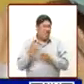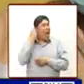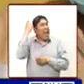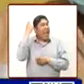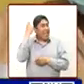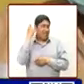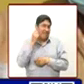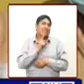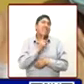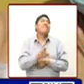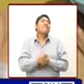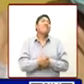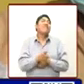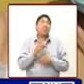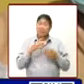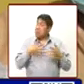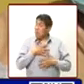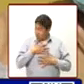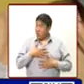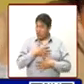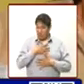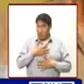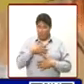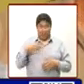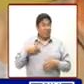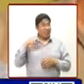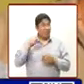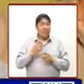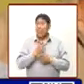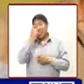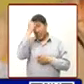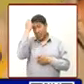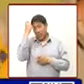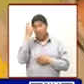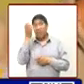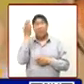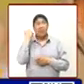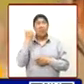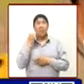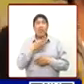bueno, tranquilos por eso, contentos porque se ganó